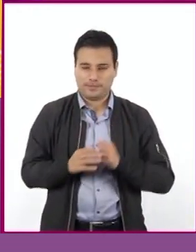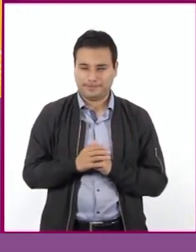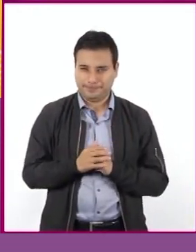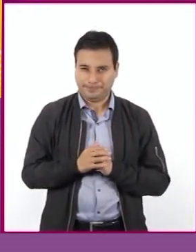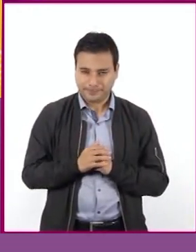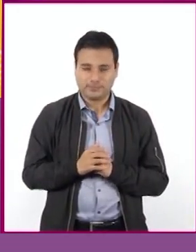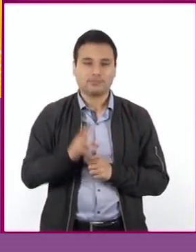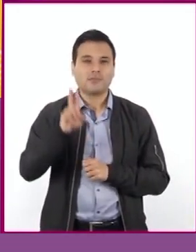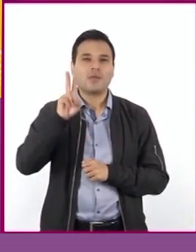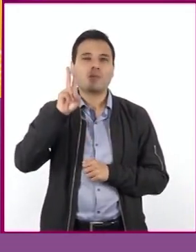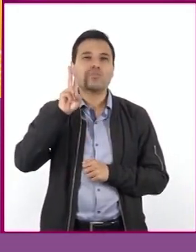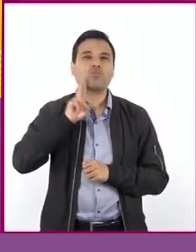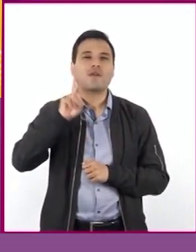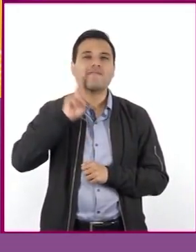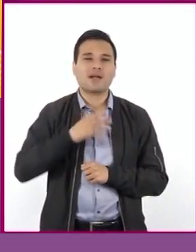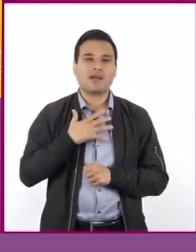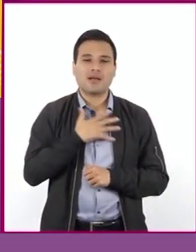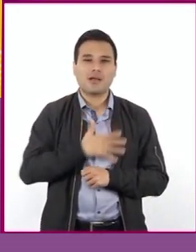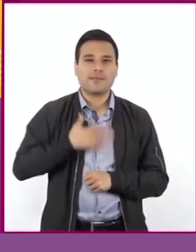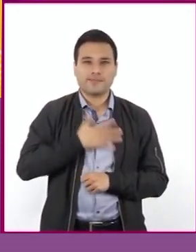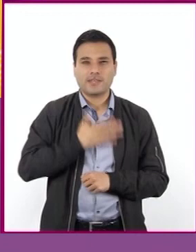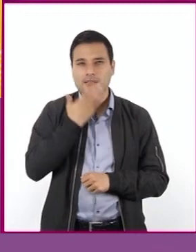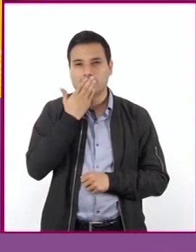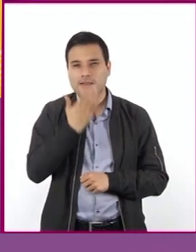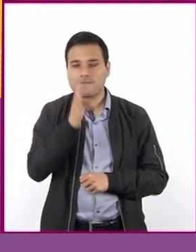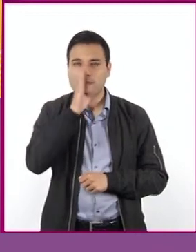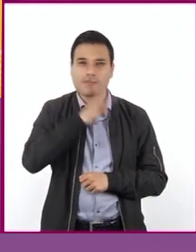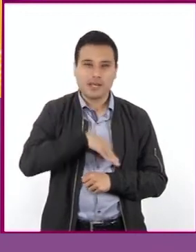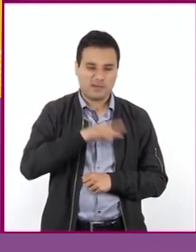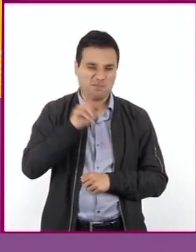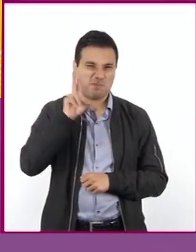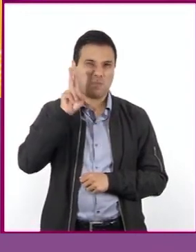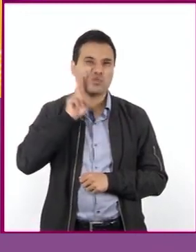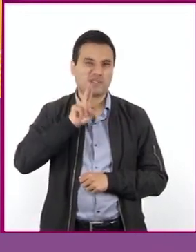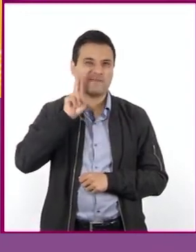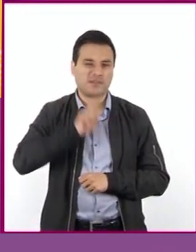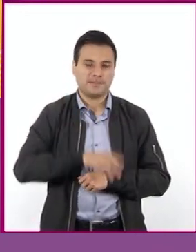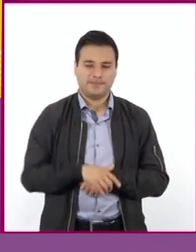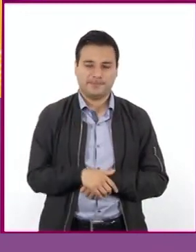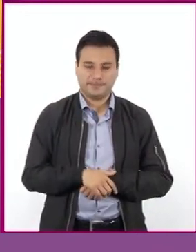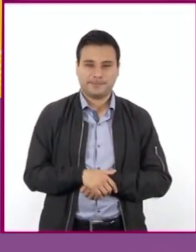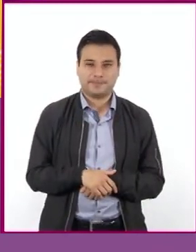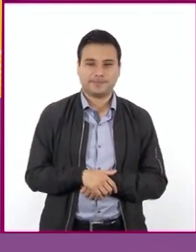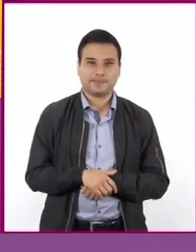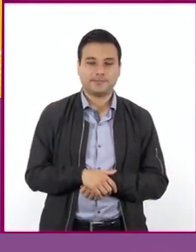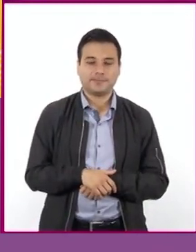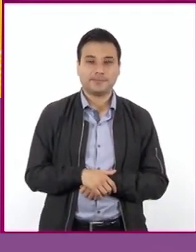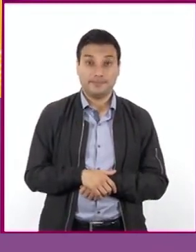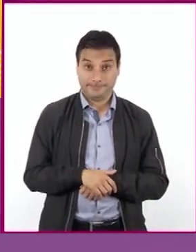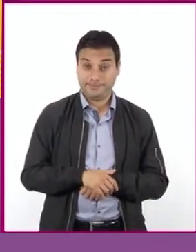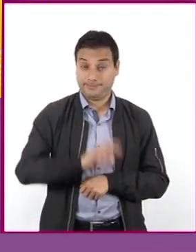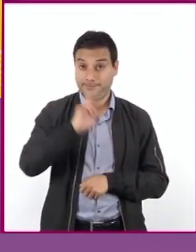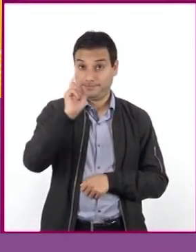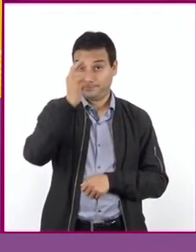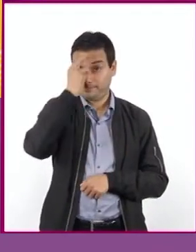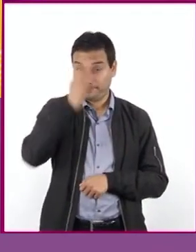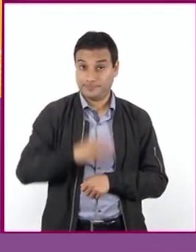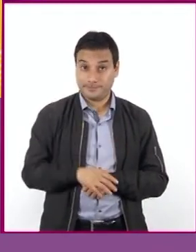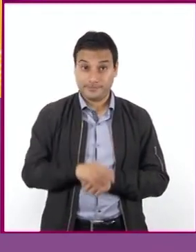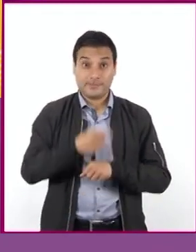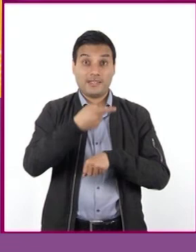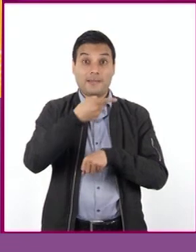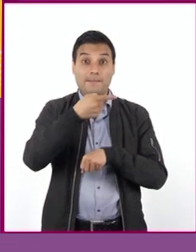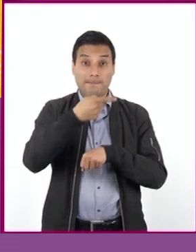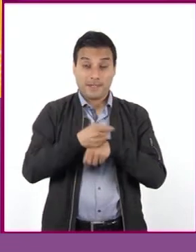la comprobación de nuestro sistema de ecuaciones con 2 incógnitas. Tomando en cuenta la primera